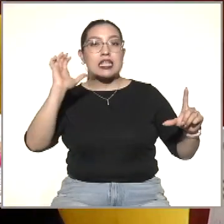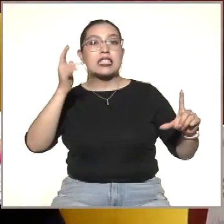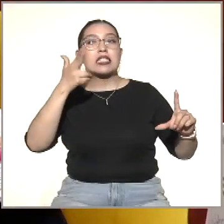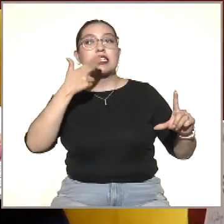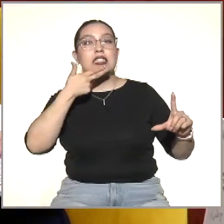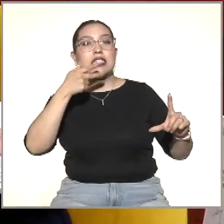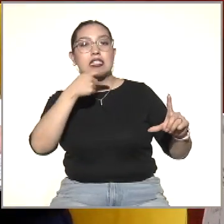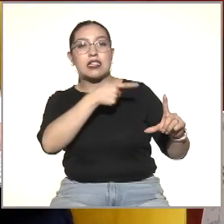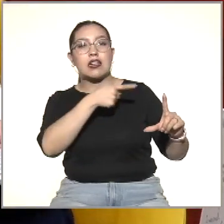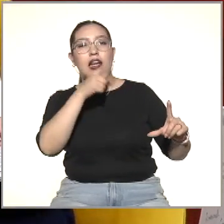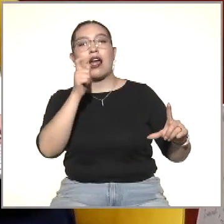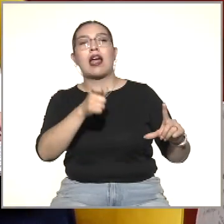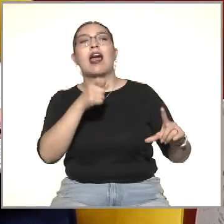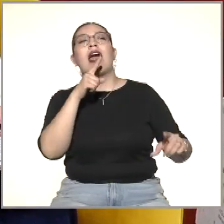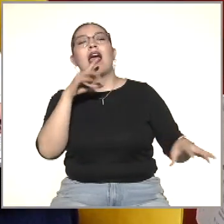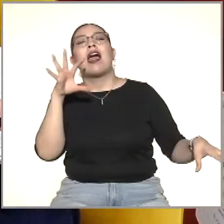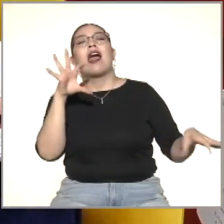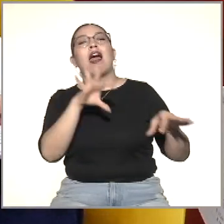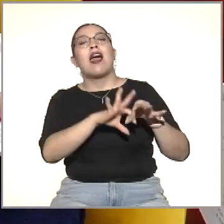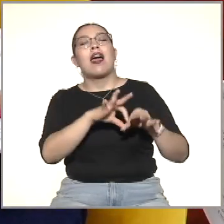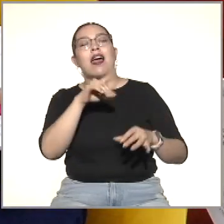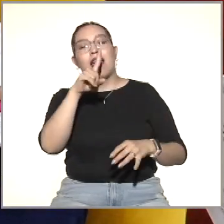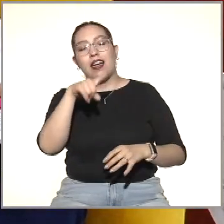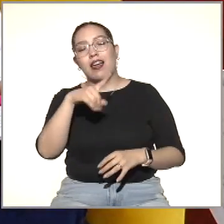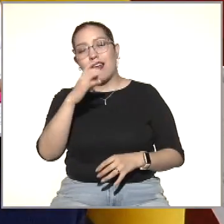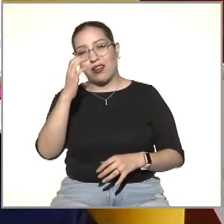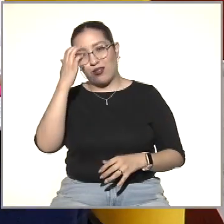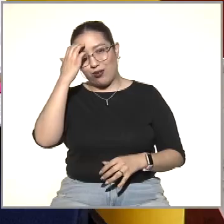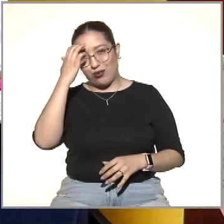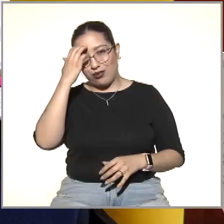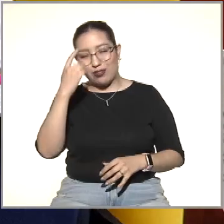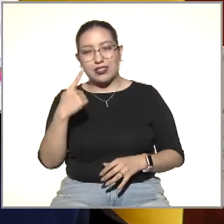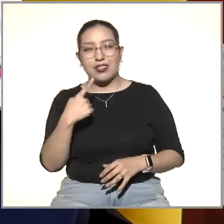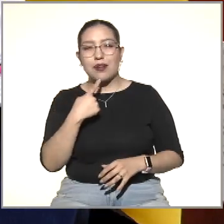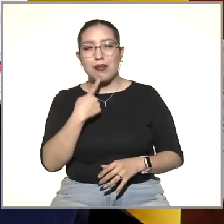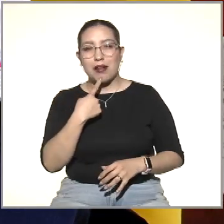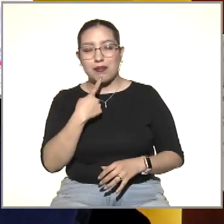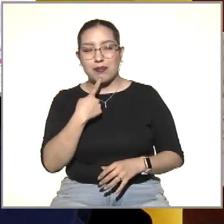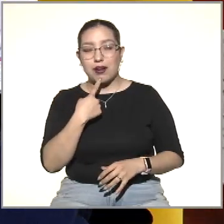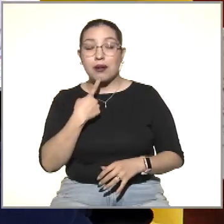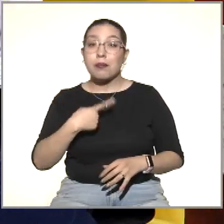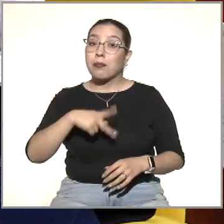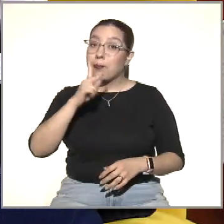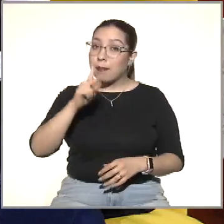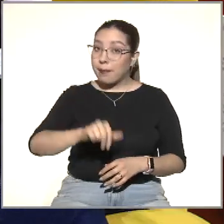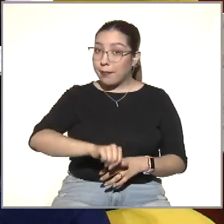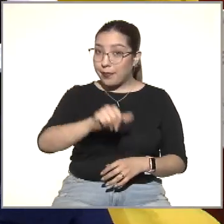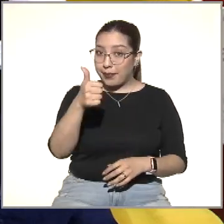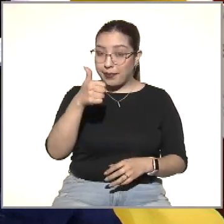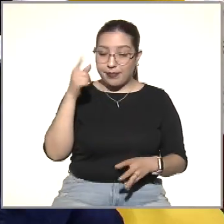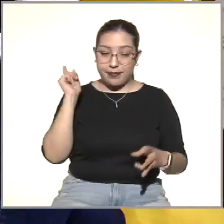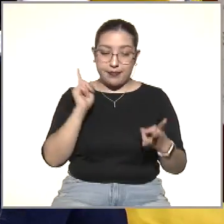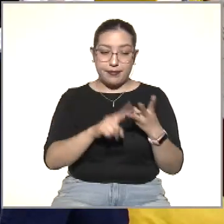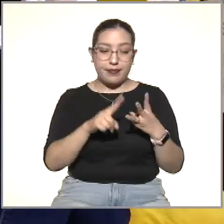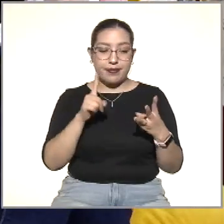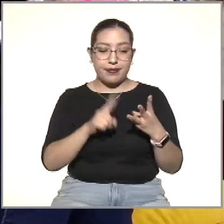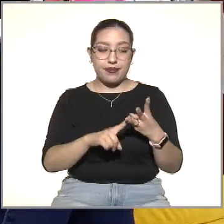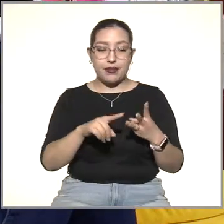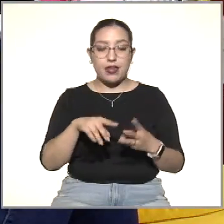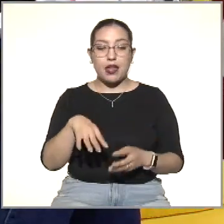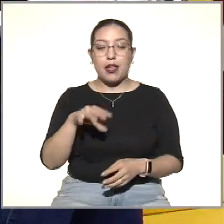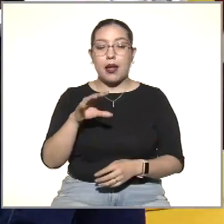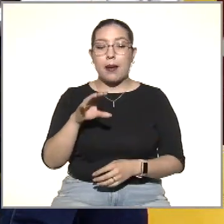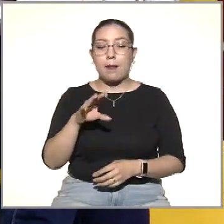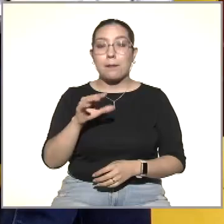dando síntomas de quién soy yo, ¿no? Pero tiene una tercera cara, que es la cara apelativa, que